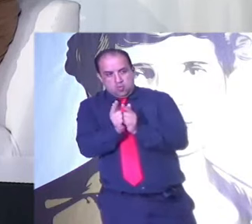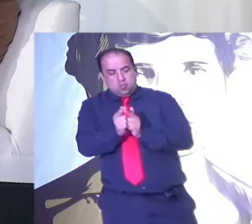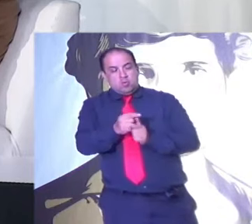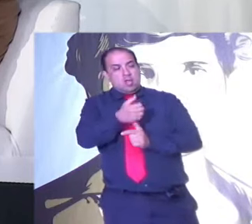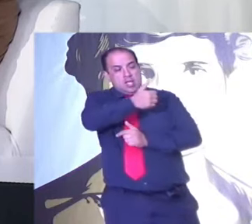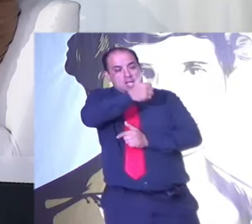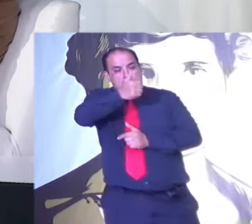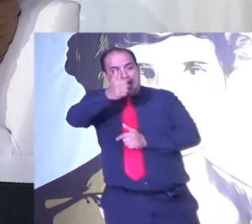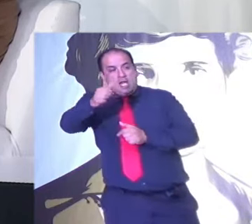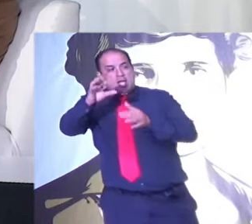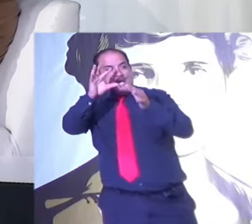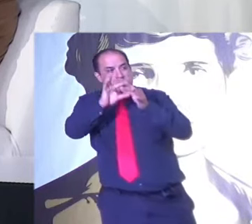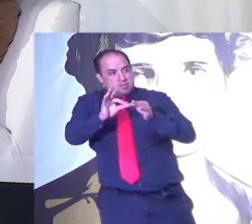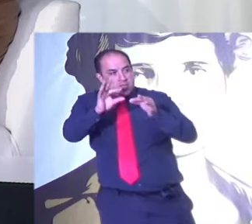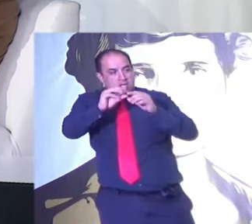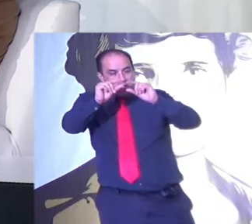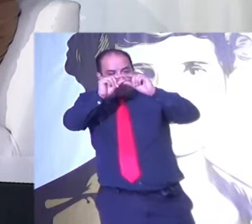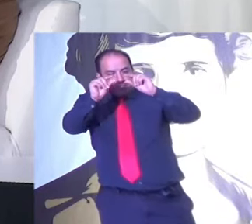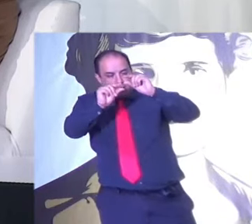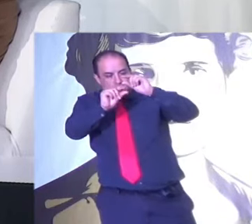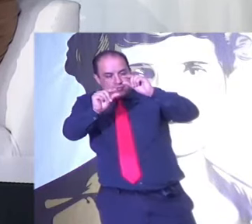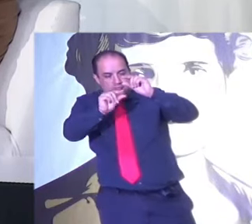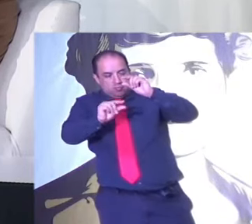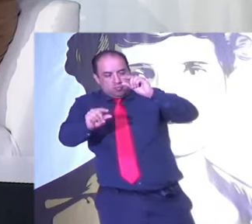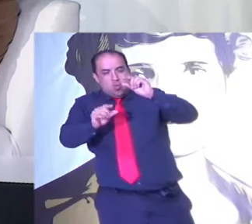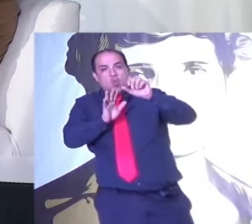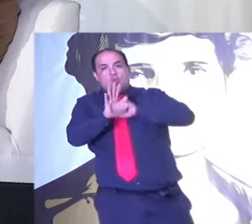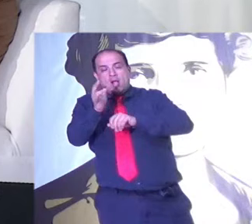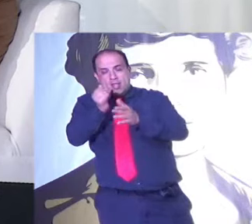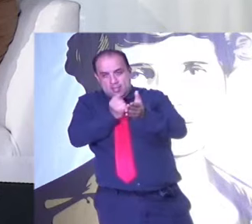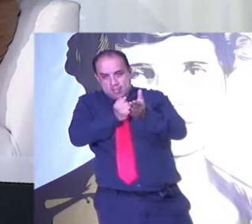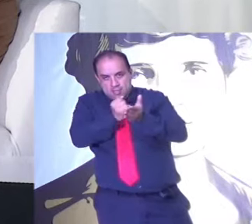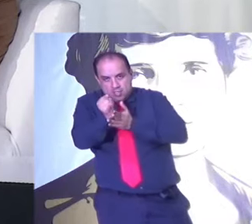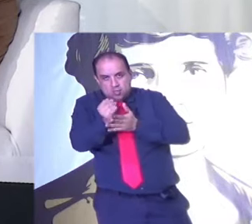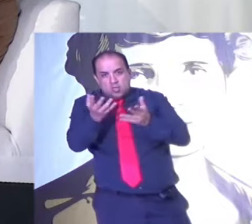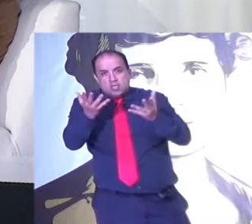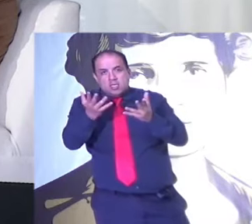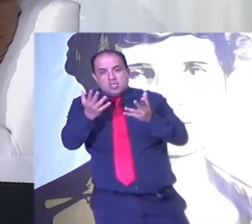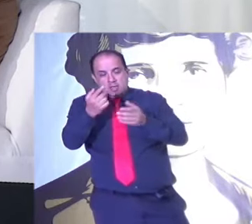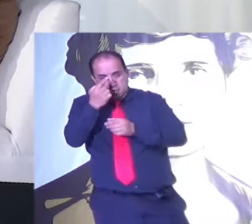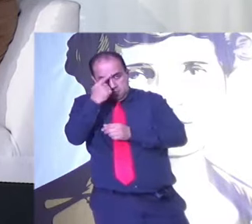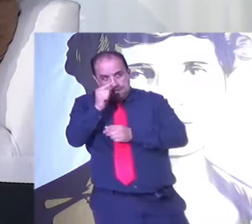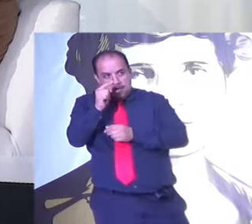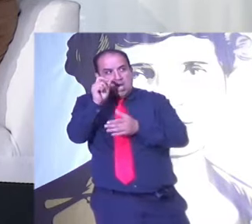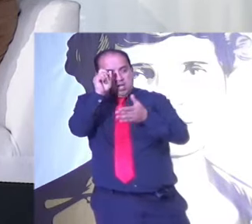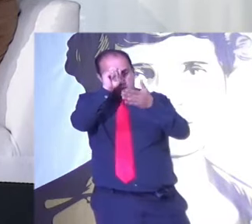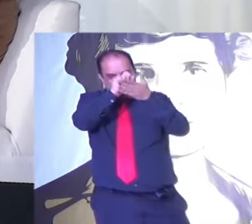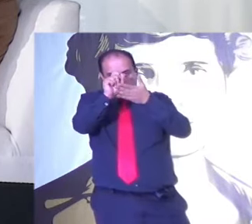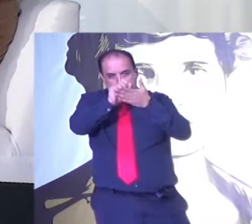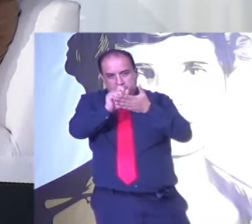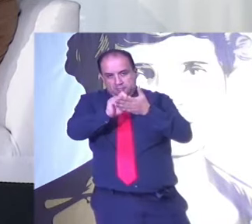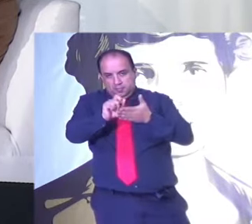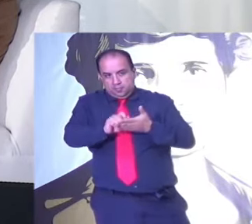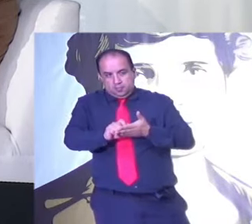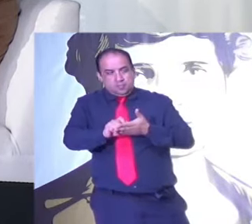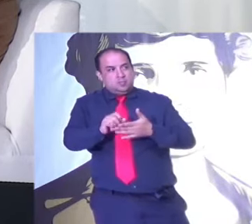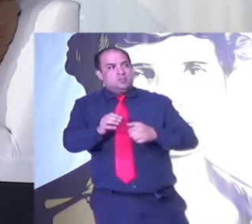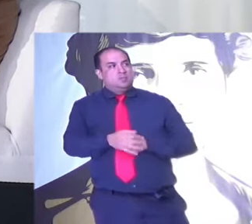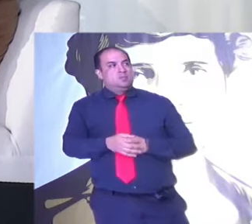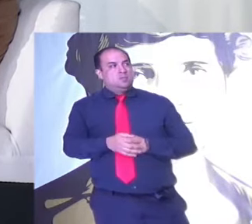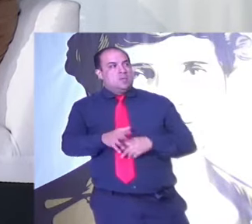explicando párrafo a párrafo cuáles fueron las decisiones que tomé al irlo escribiendo y